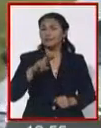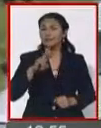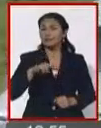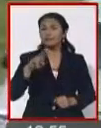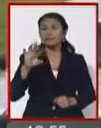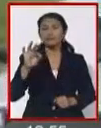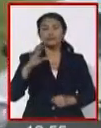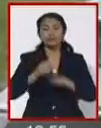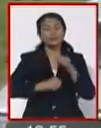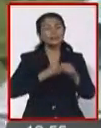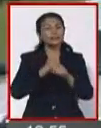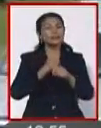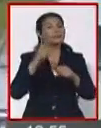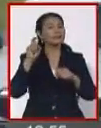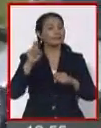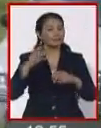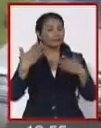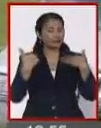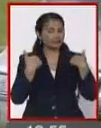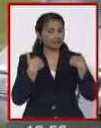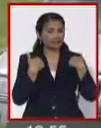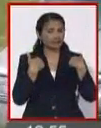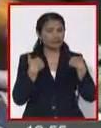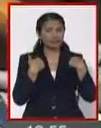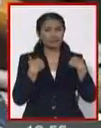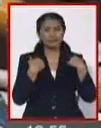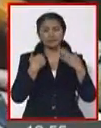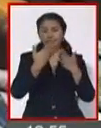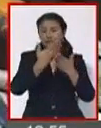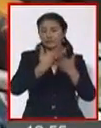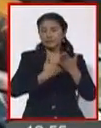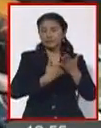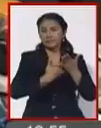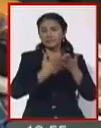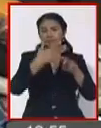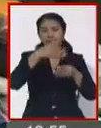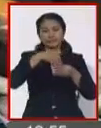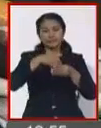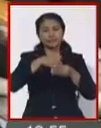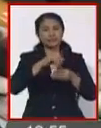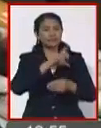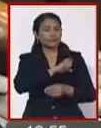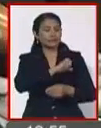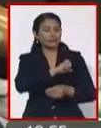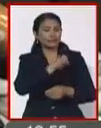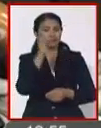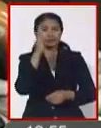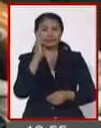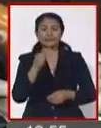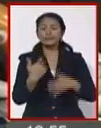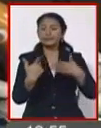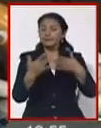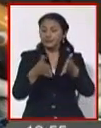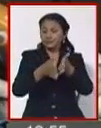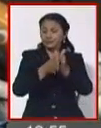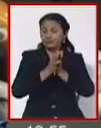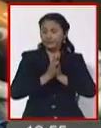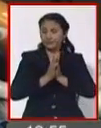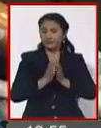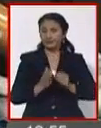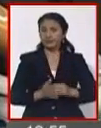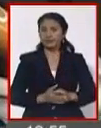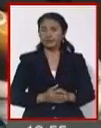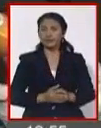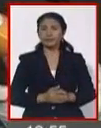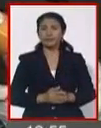hace 29 años él debió tener su registro electoral. La policía brasileña